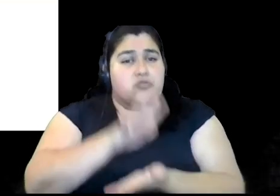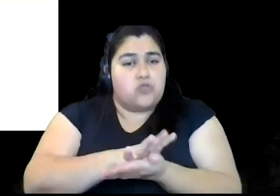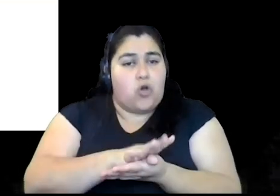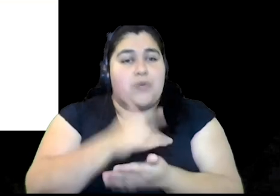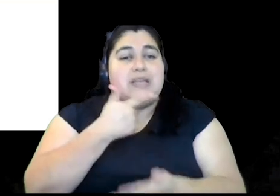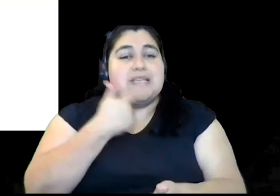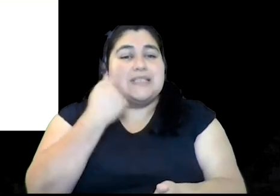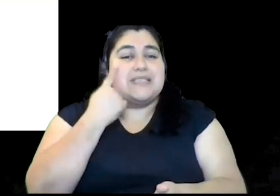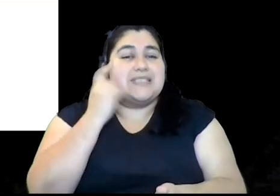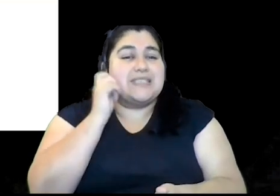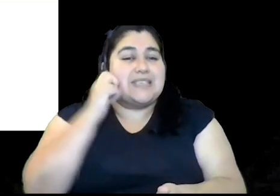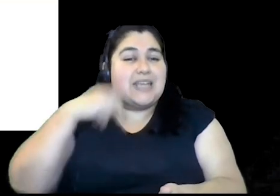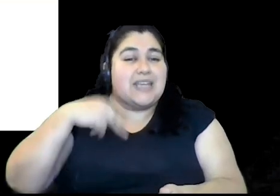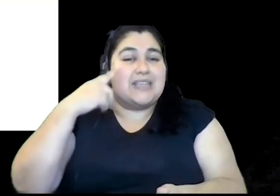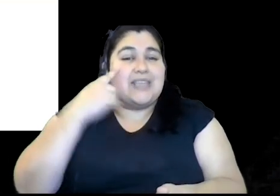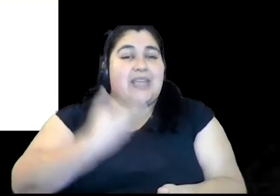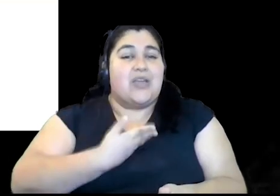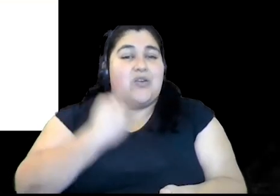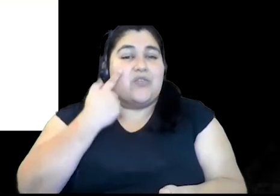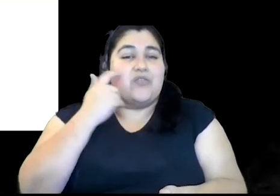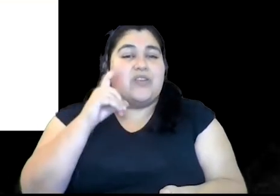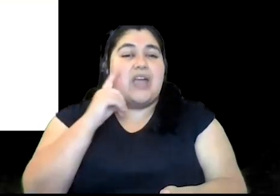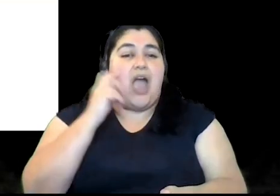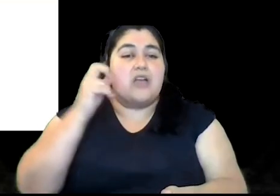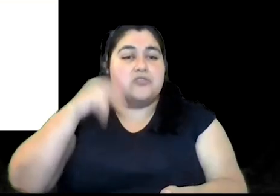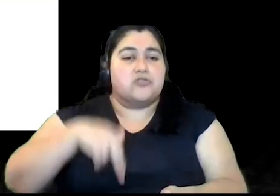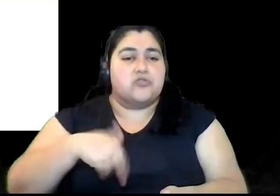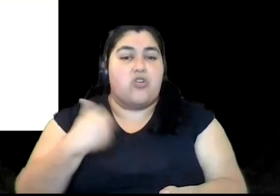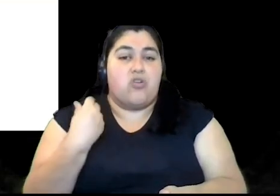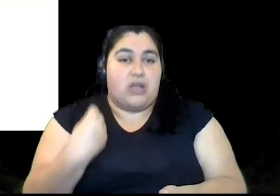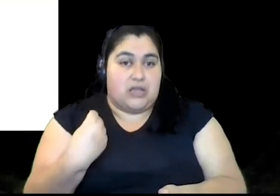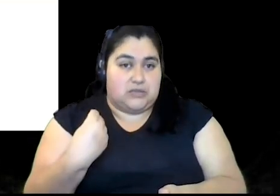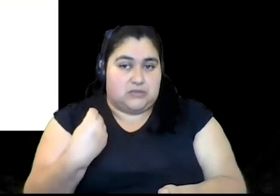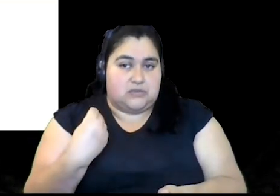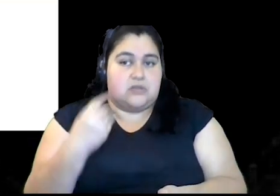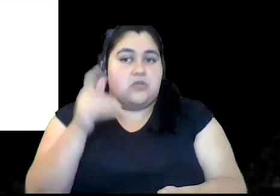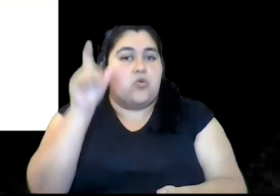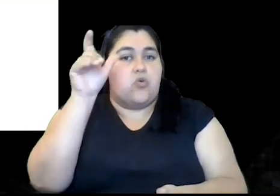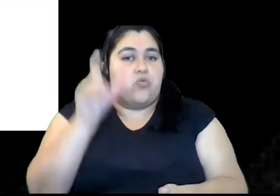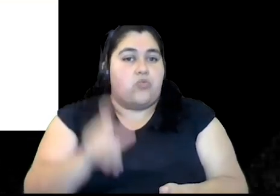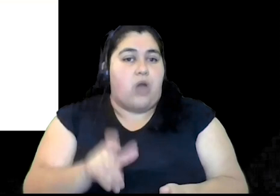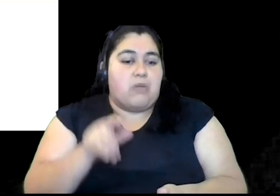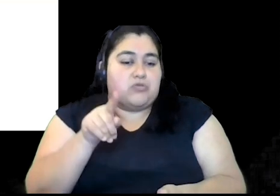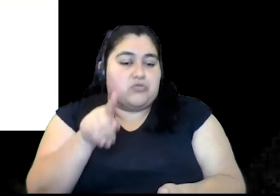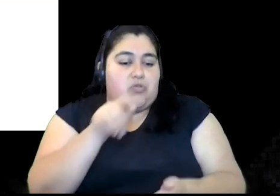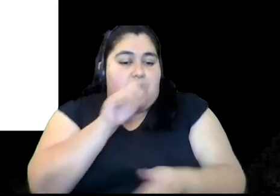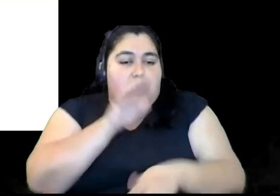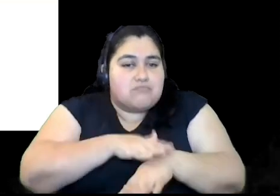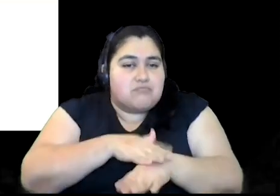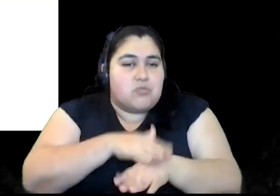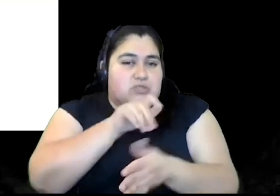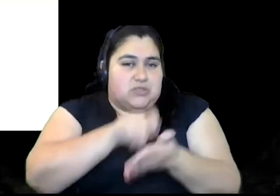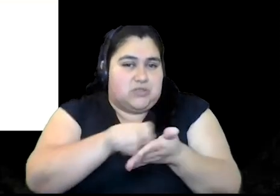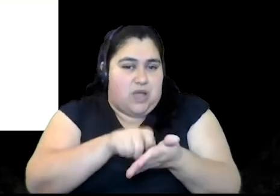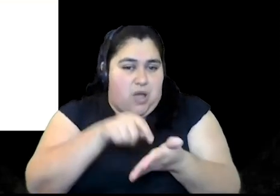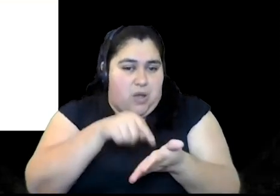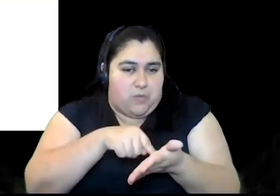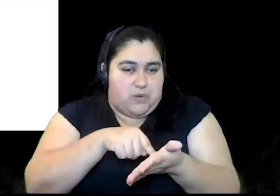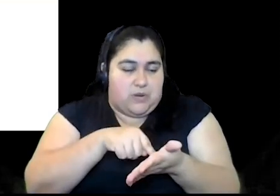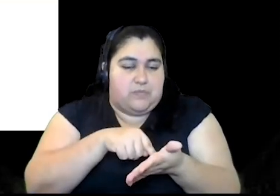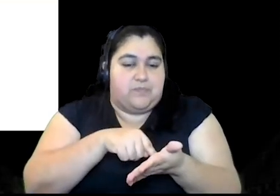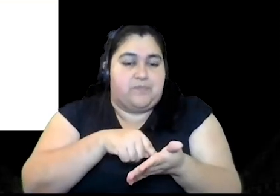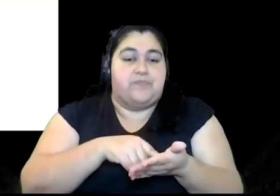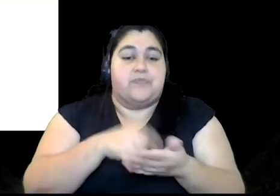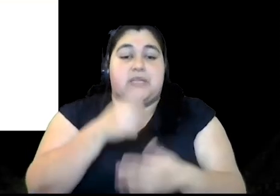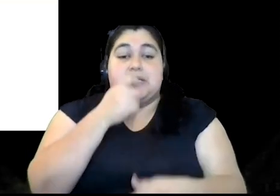significación económica como la intención del legislador volcada en su letra. A lo cual,